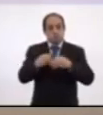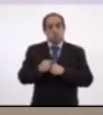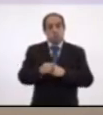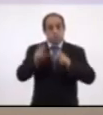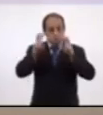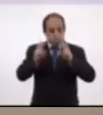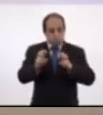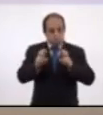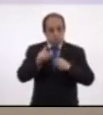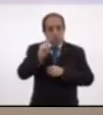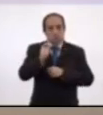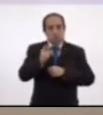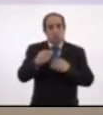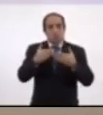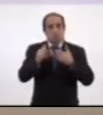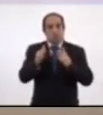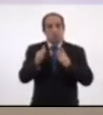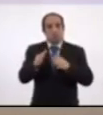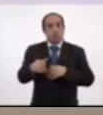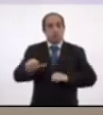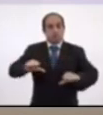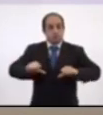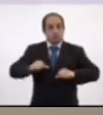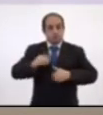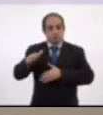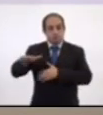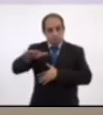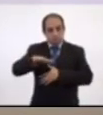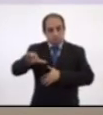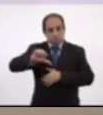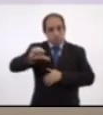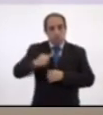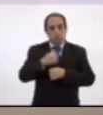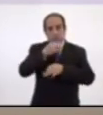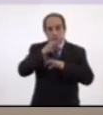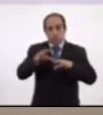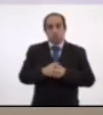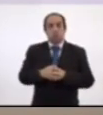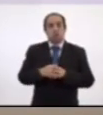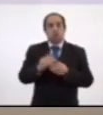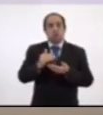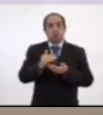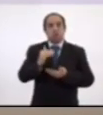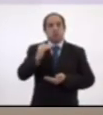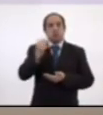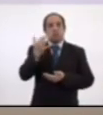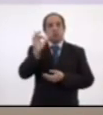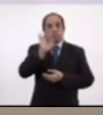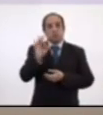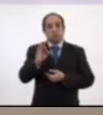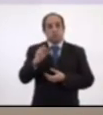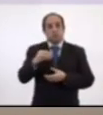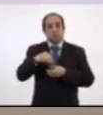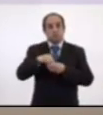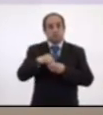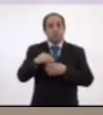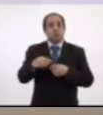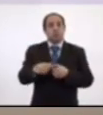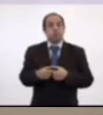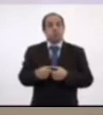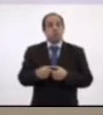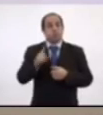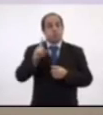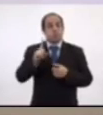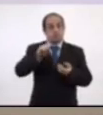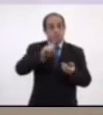la reactivación del sector. Lo que estamos anunciando hoy es el incremento del 50% de aforo en el caso de interiores.